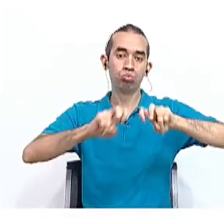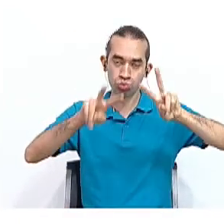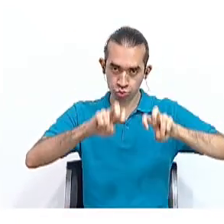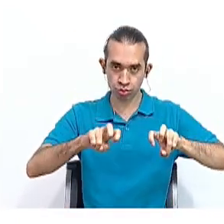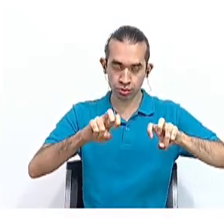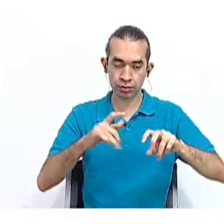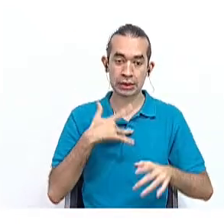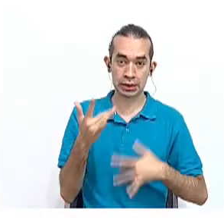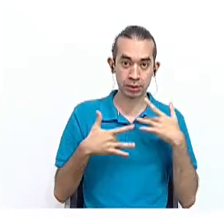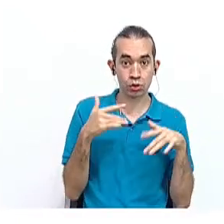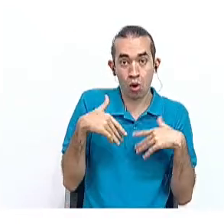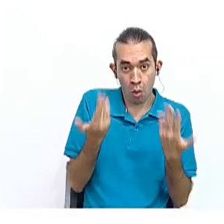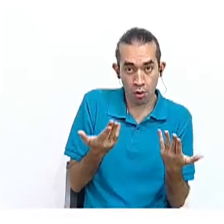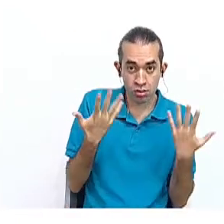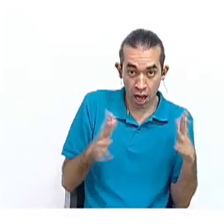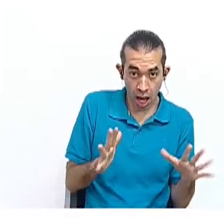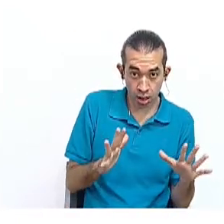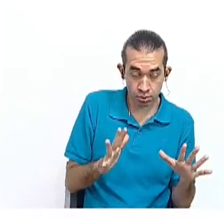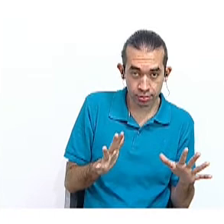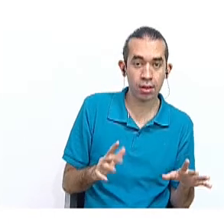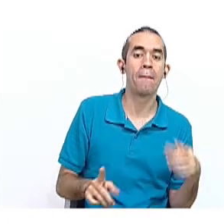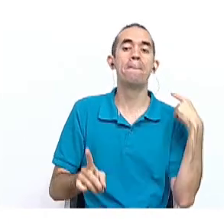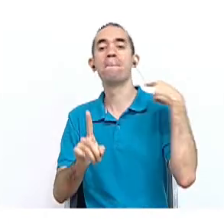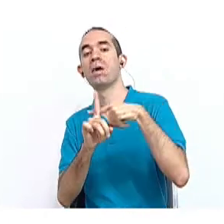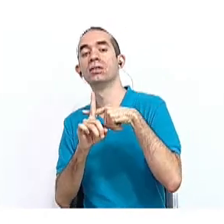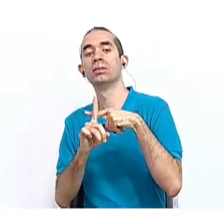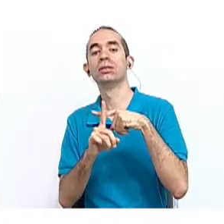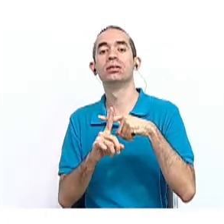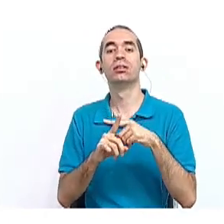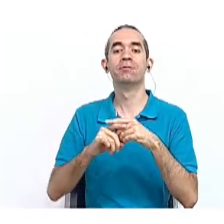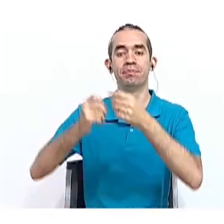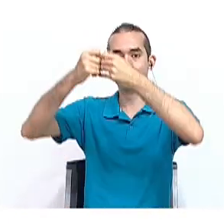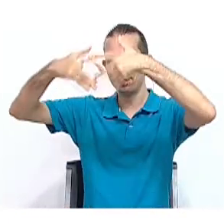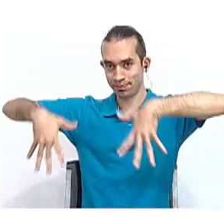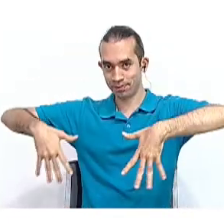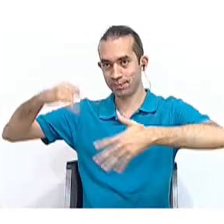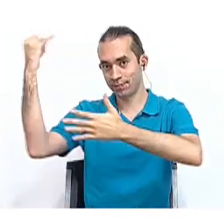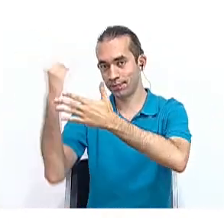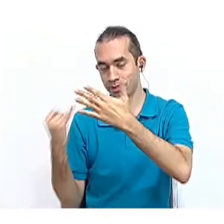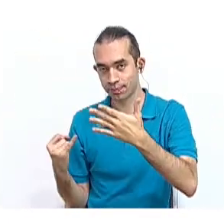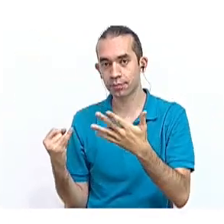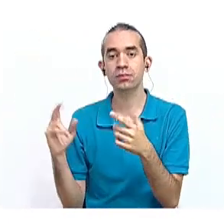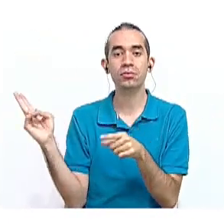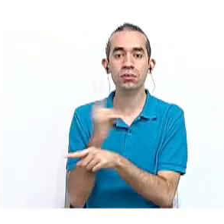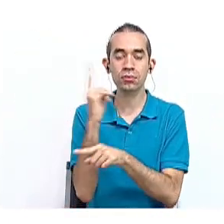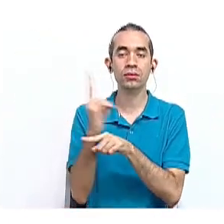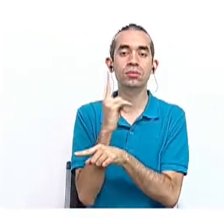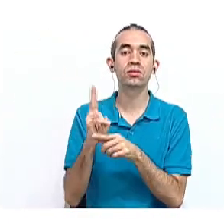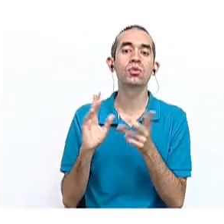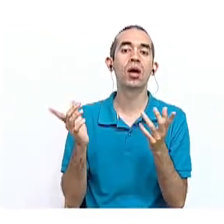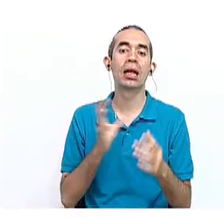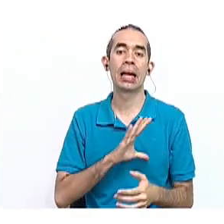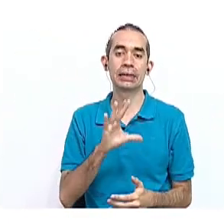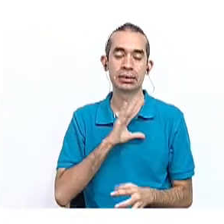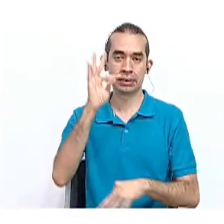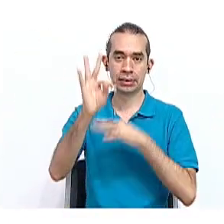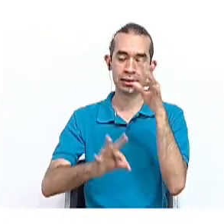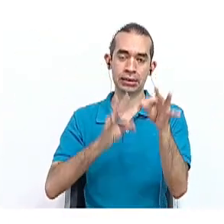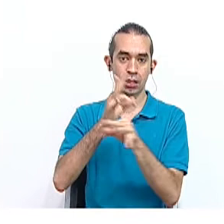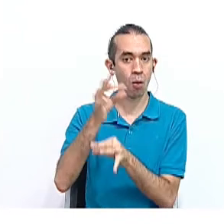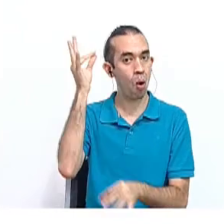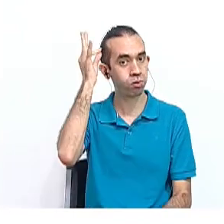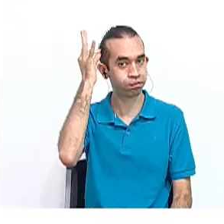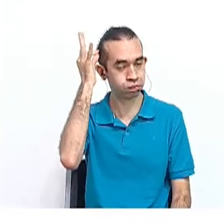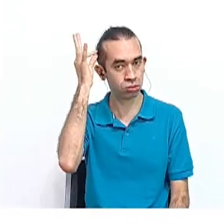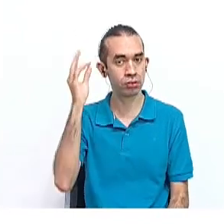cómo nos sentimos, sino que vamos a revisar un diagrama donde vamos a utilizar la característica del tipo de cabello,